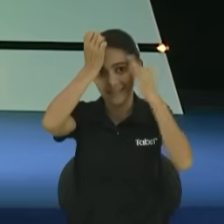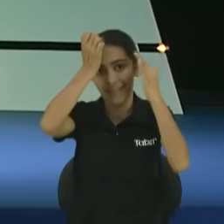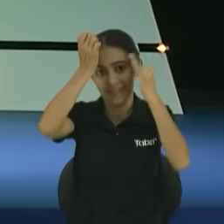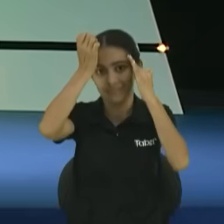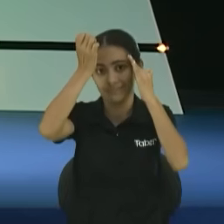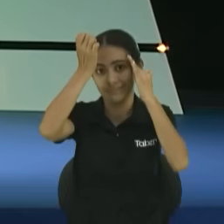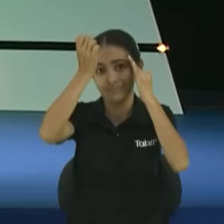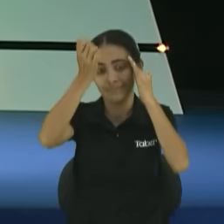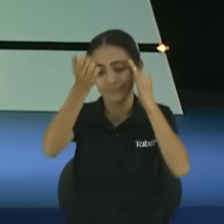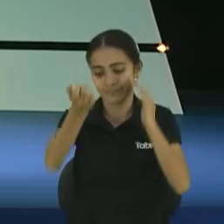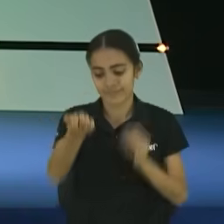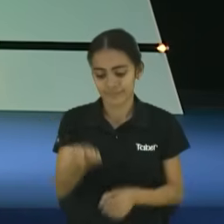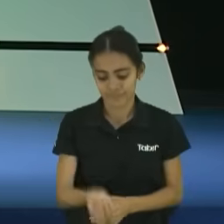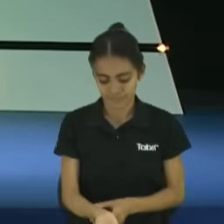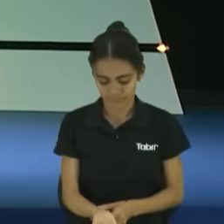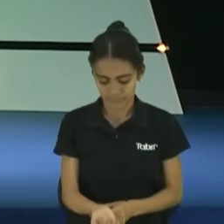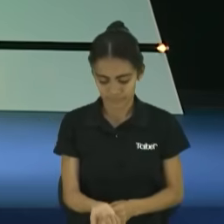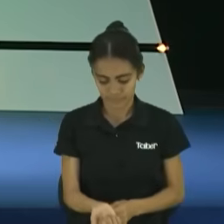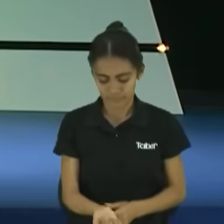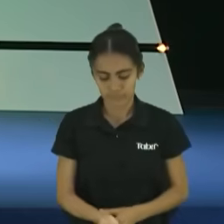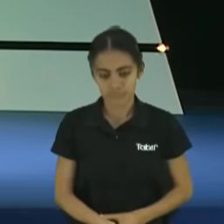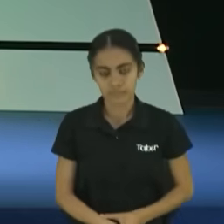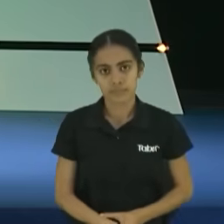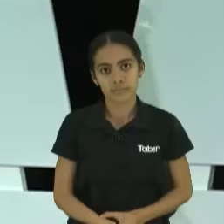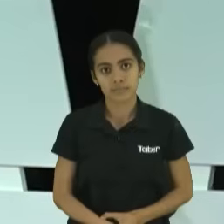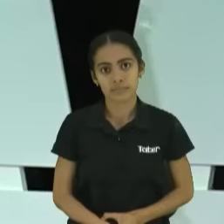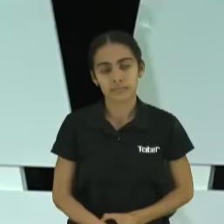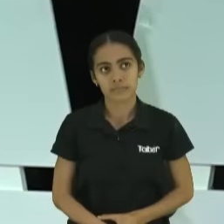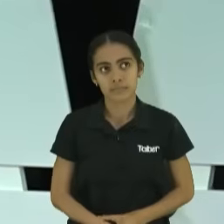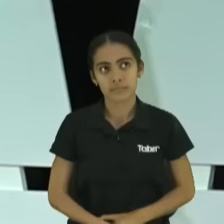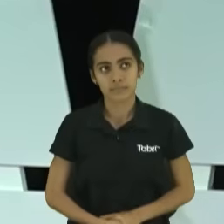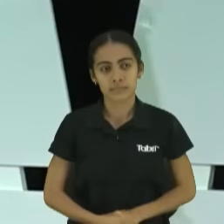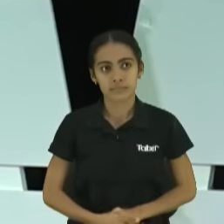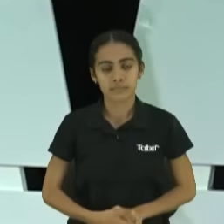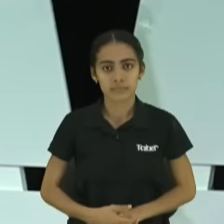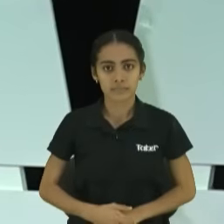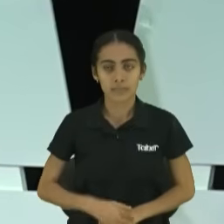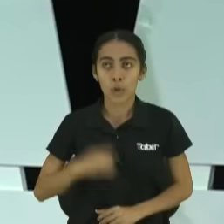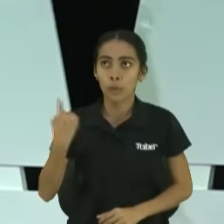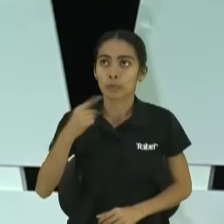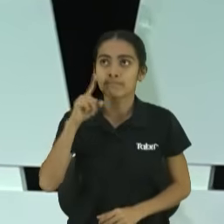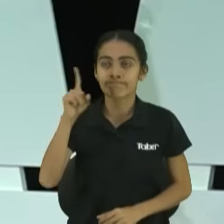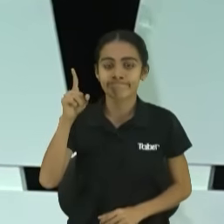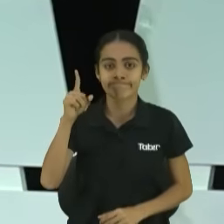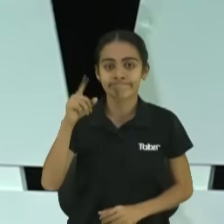Lo voy a repetir porque es bien chiquito, pero es bien importante. Solo Él.